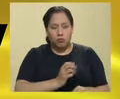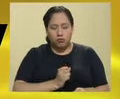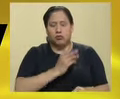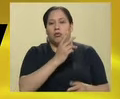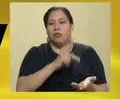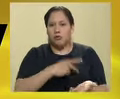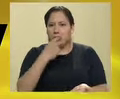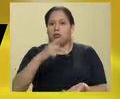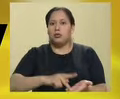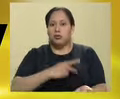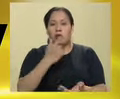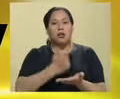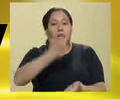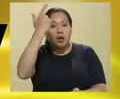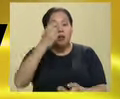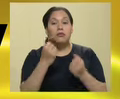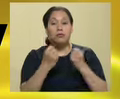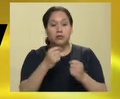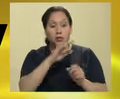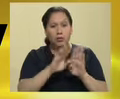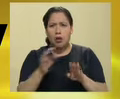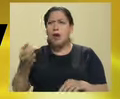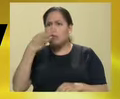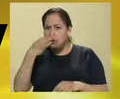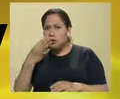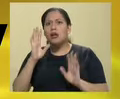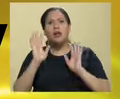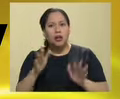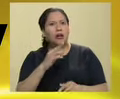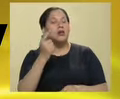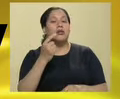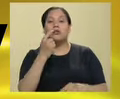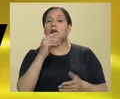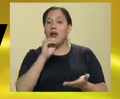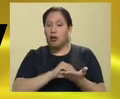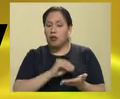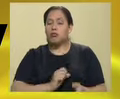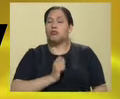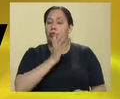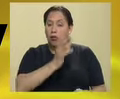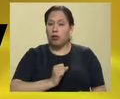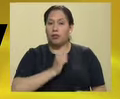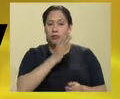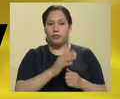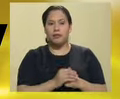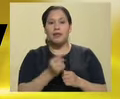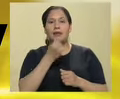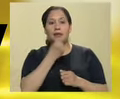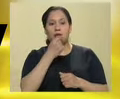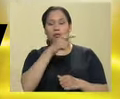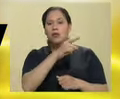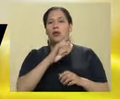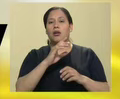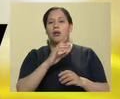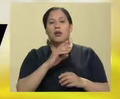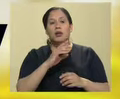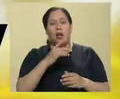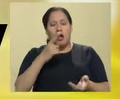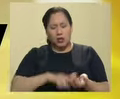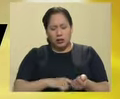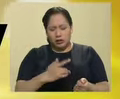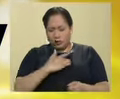vomitando, vomitando a pesar de uso de antieméticos. El niño puede tener una conducta agresiva,